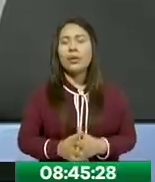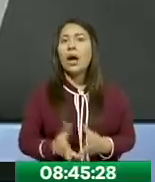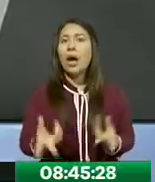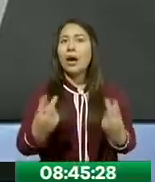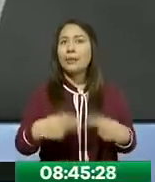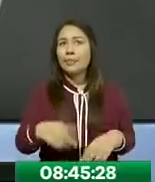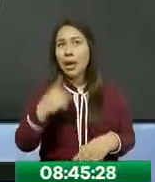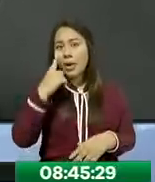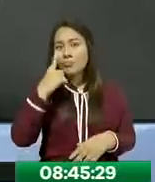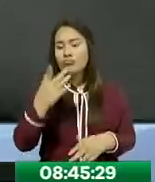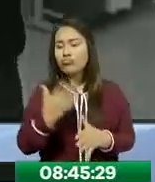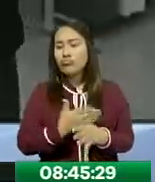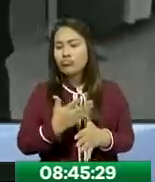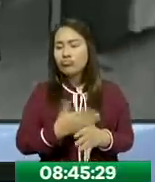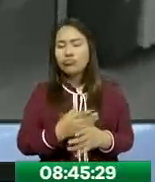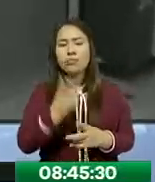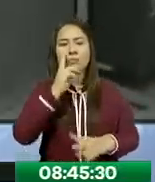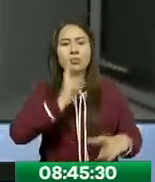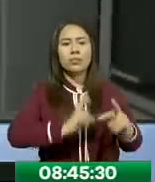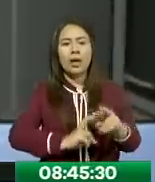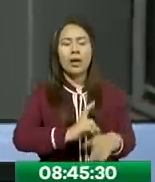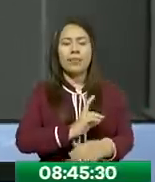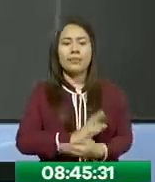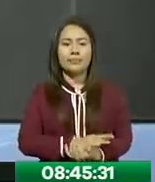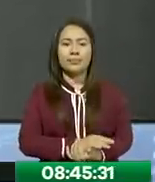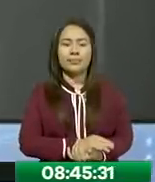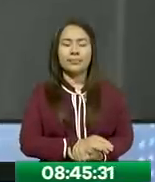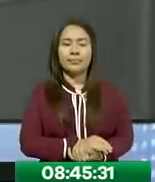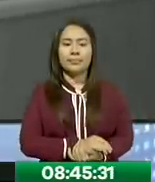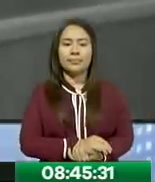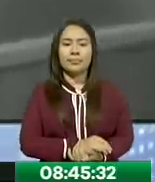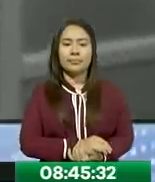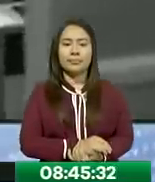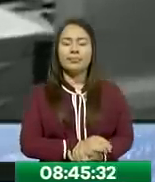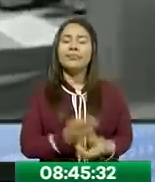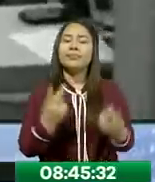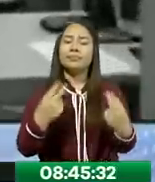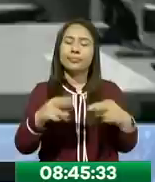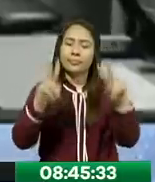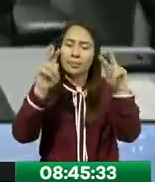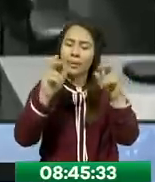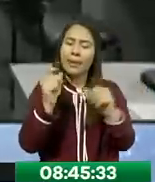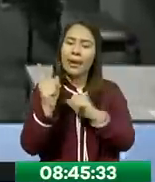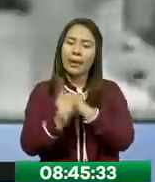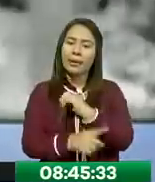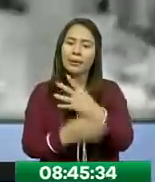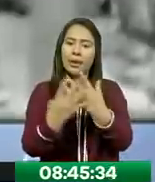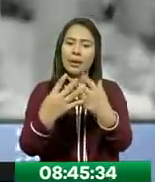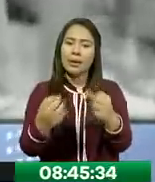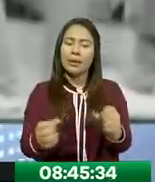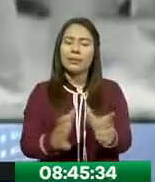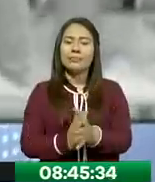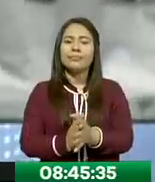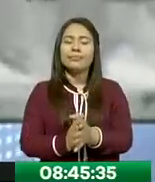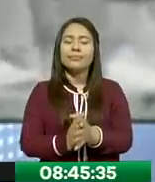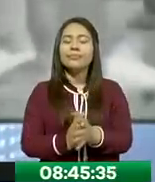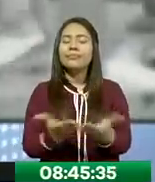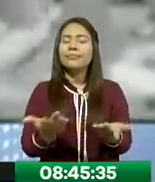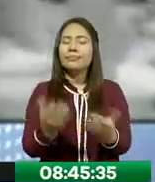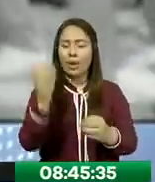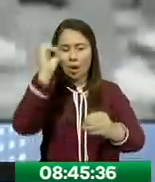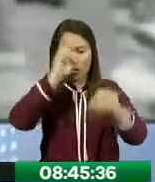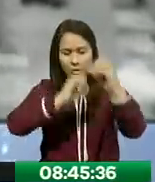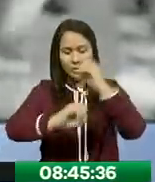ser intimidación o puede ser también una especie de tentativa, que puede operar una pena hasta 7 años de privación de libertad. Porque he observado que